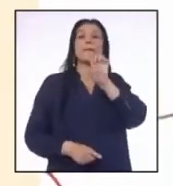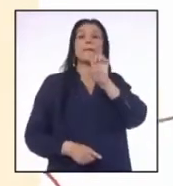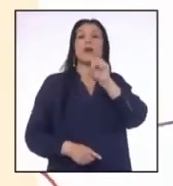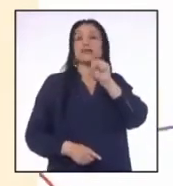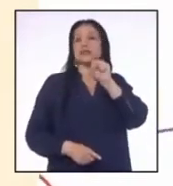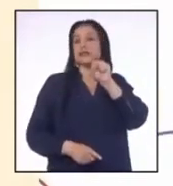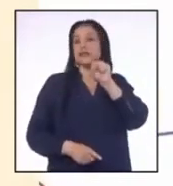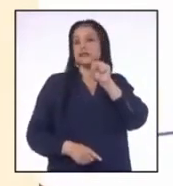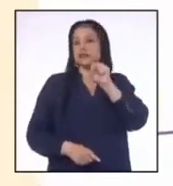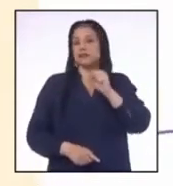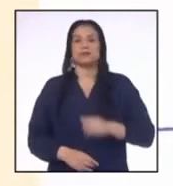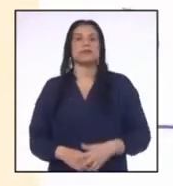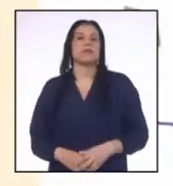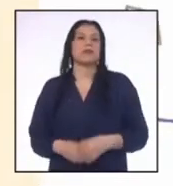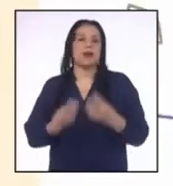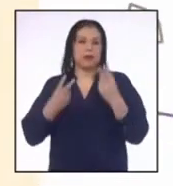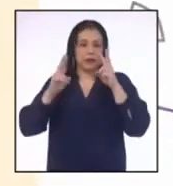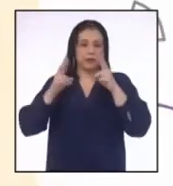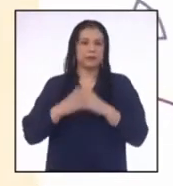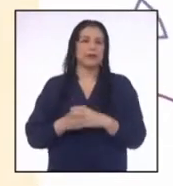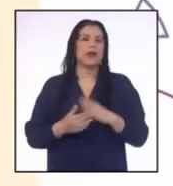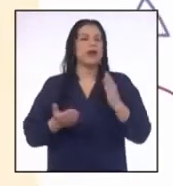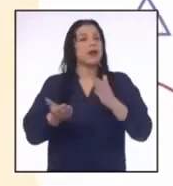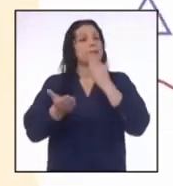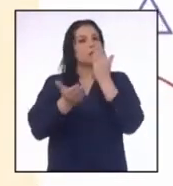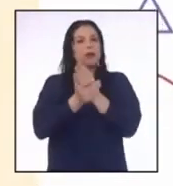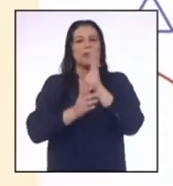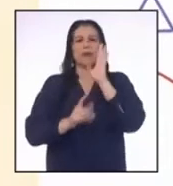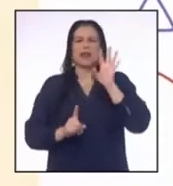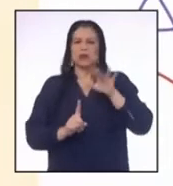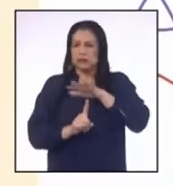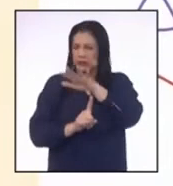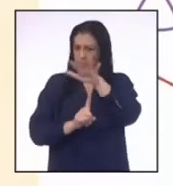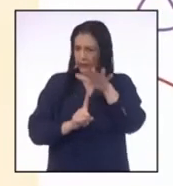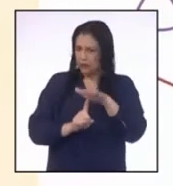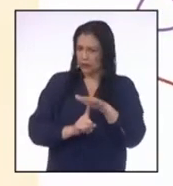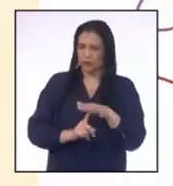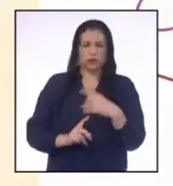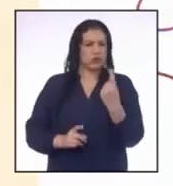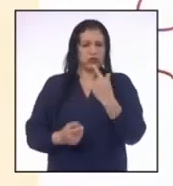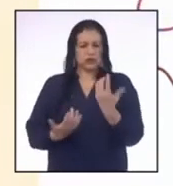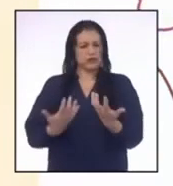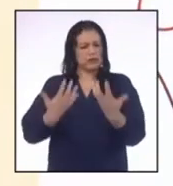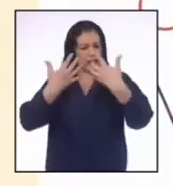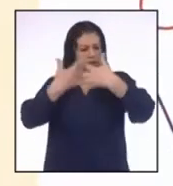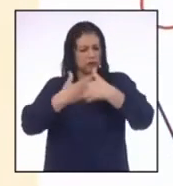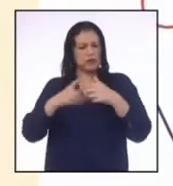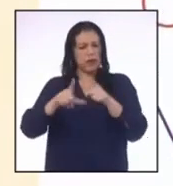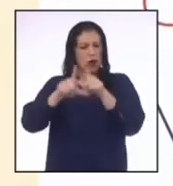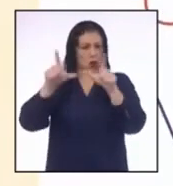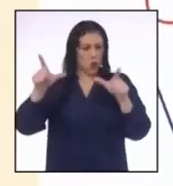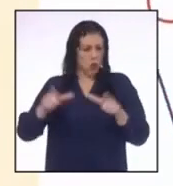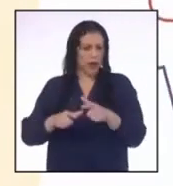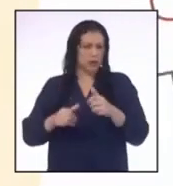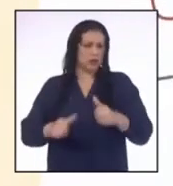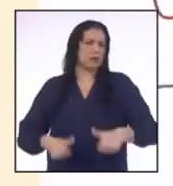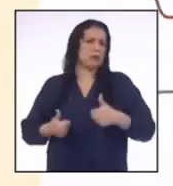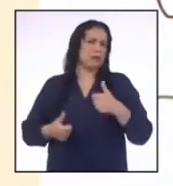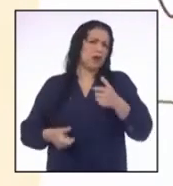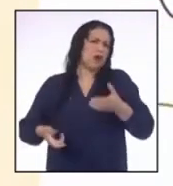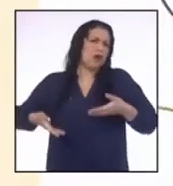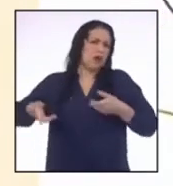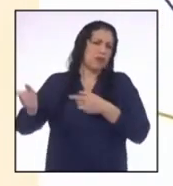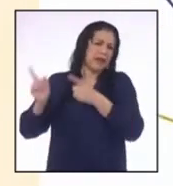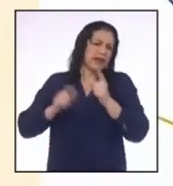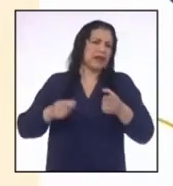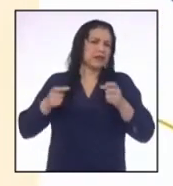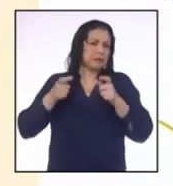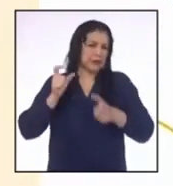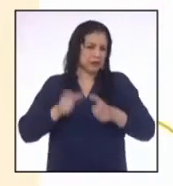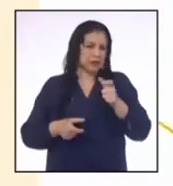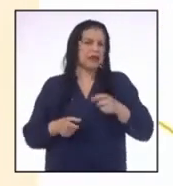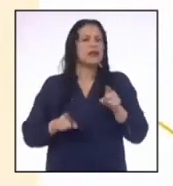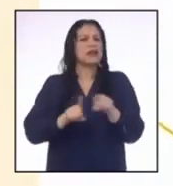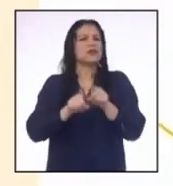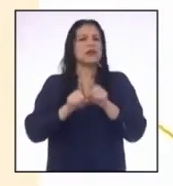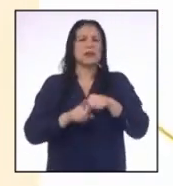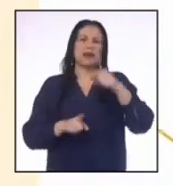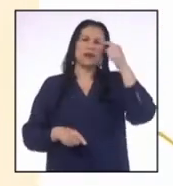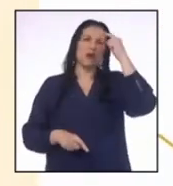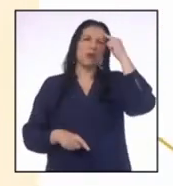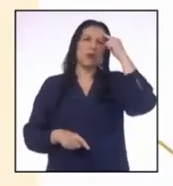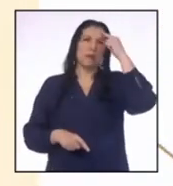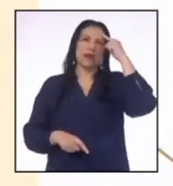ver cómo quedaría. El problema de la contaminación no está relacionado al lugar de procedencia de las personas, sino a su